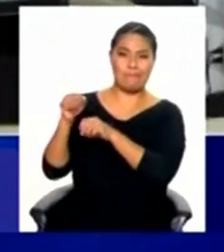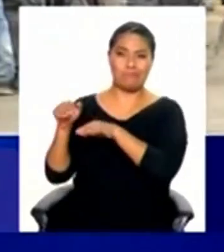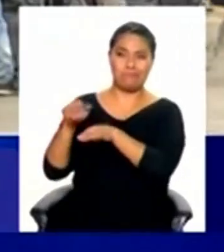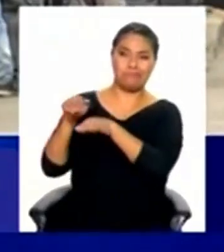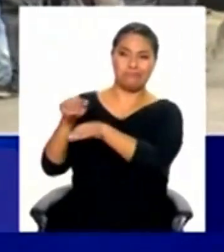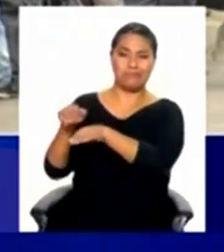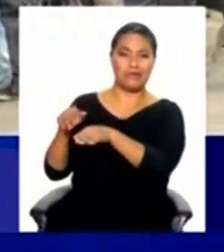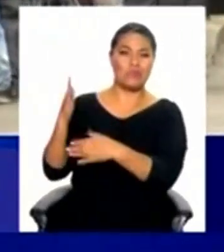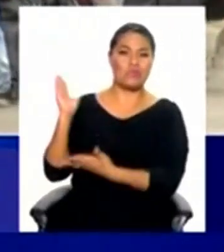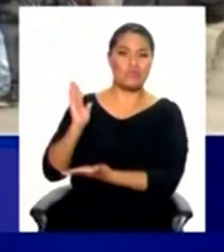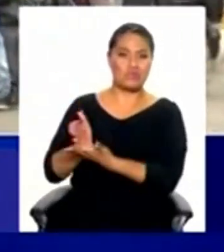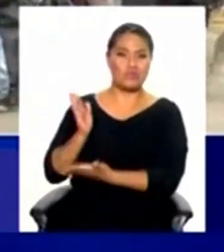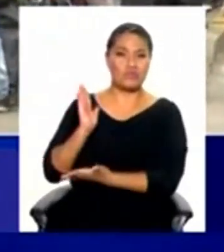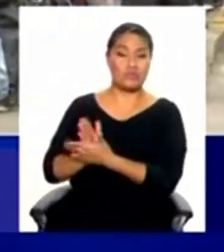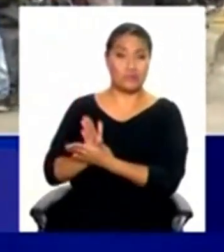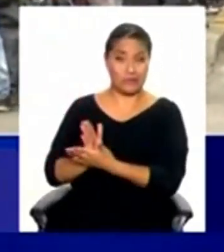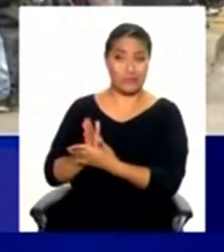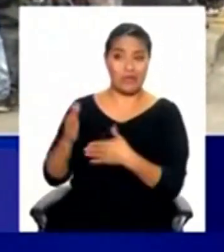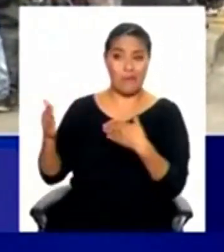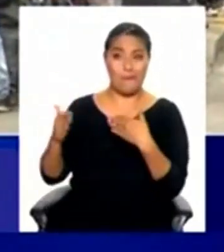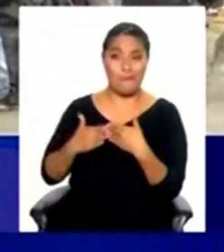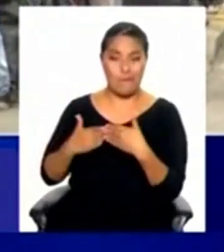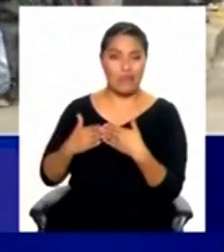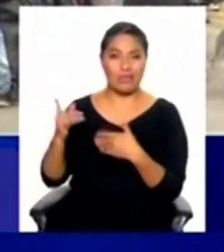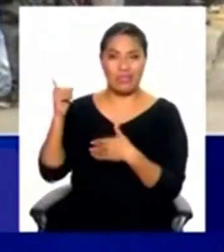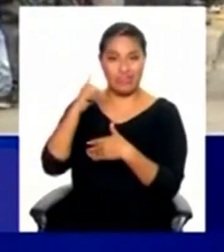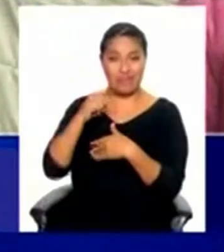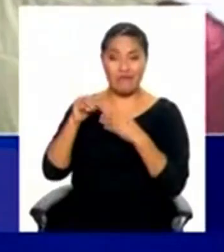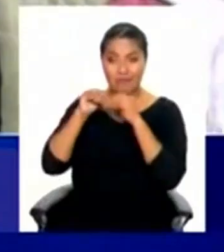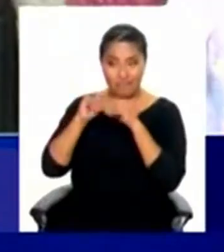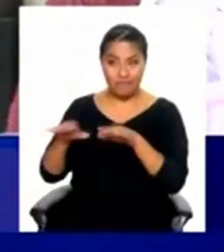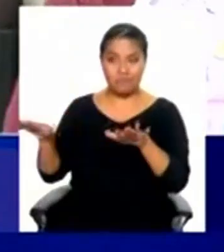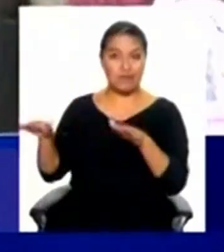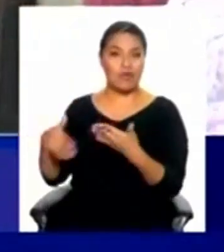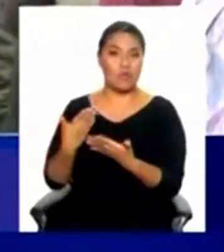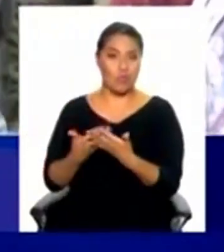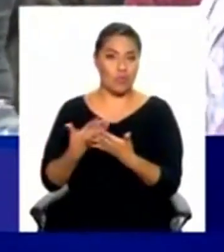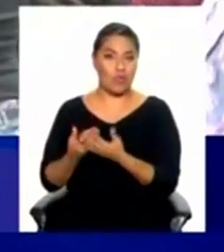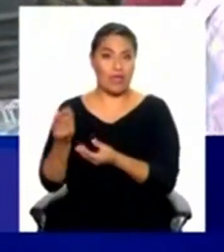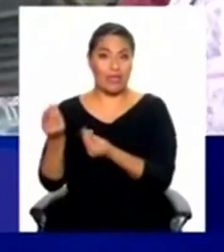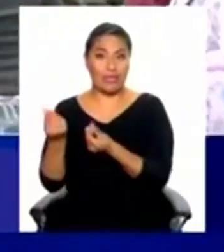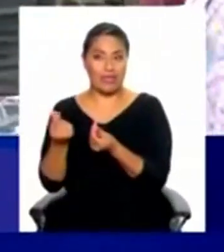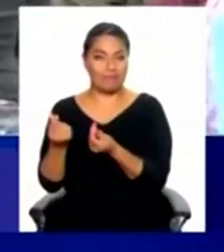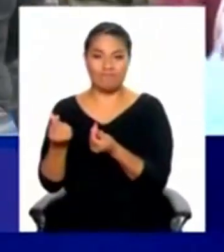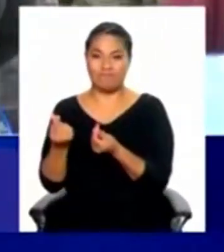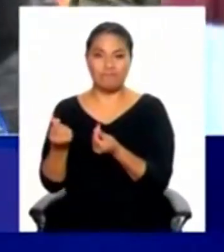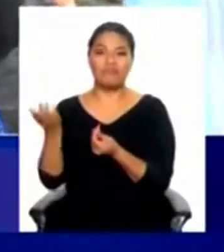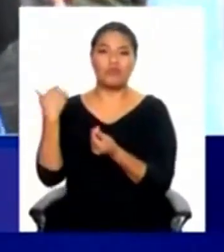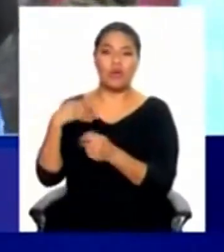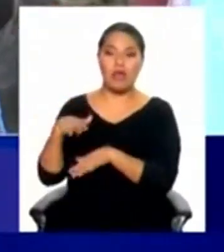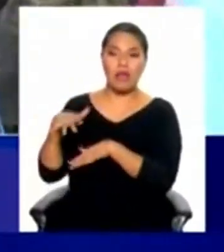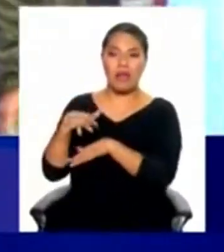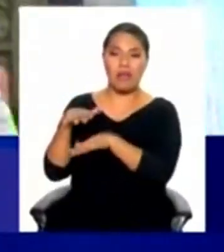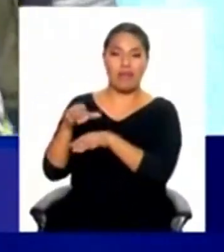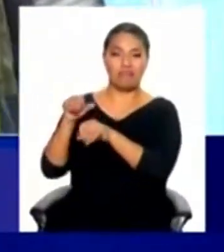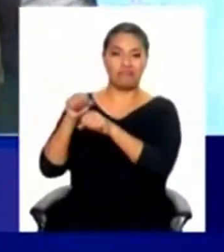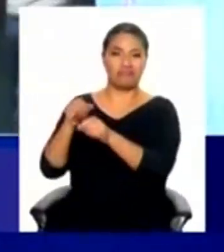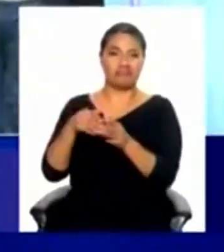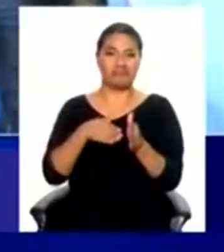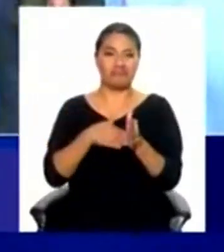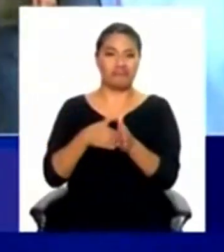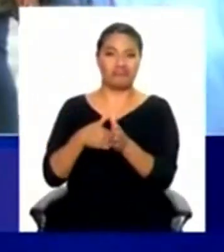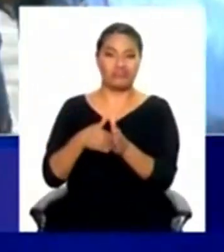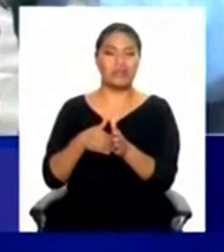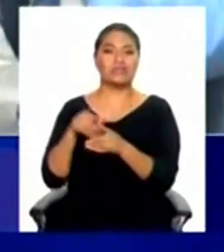lo cual Pues evidentemente no ha permitido mayores pasión expansión musical que es otra prueba y demostración de que estamos en